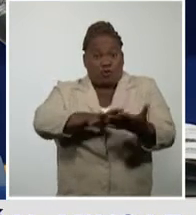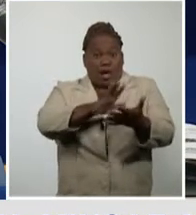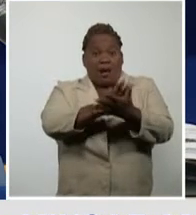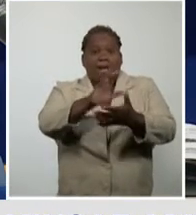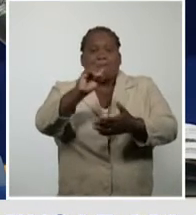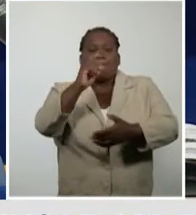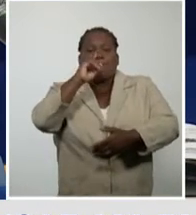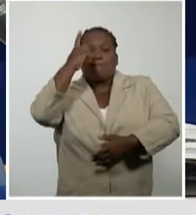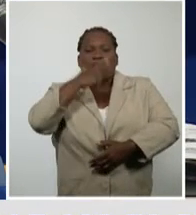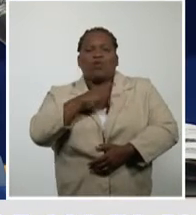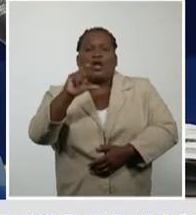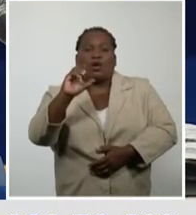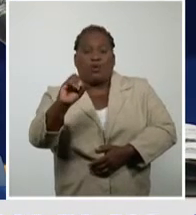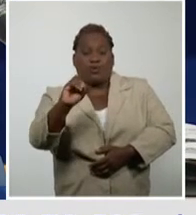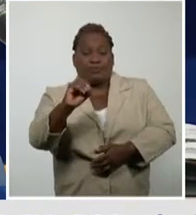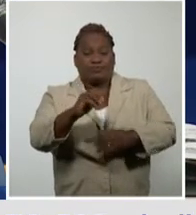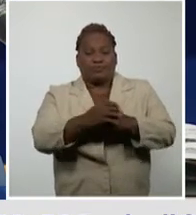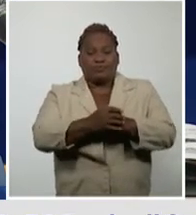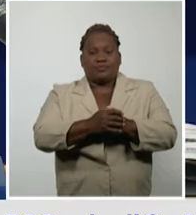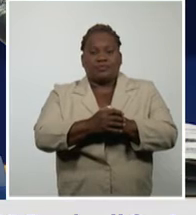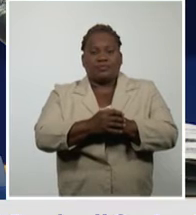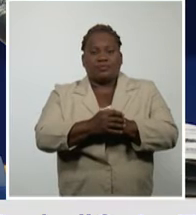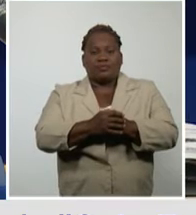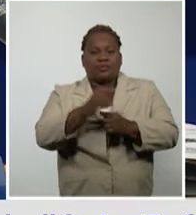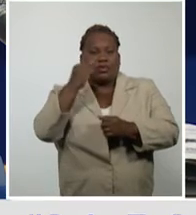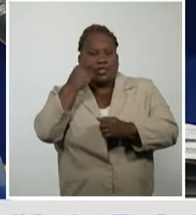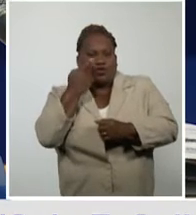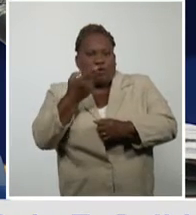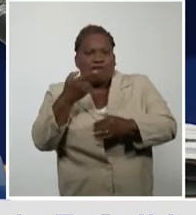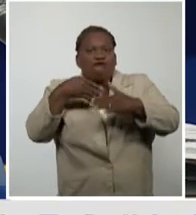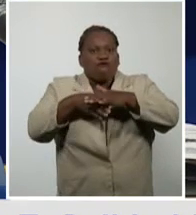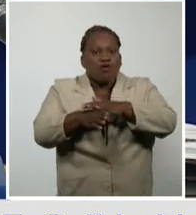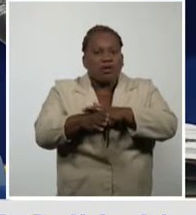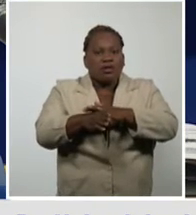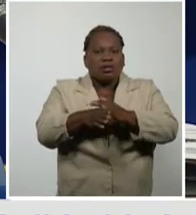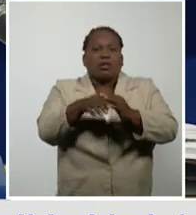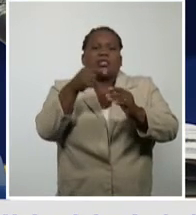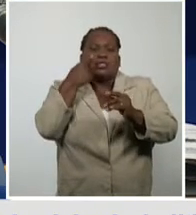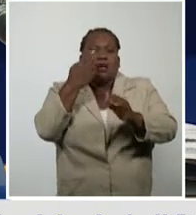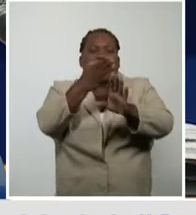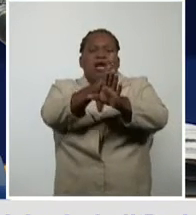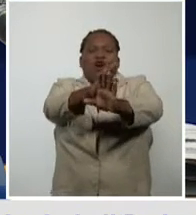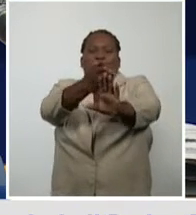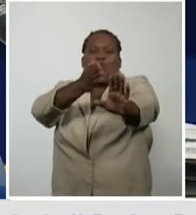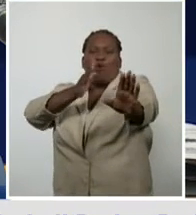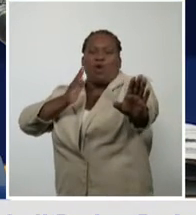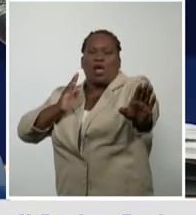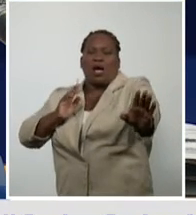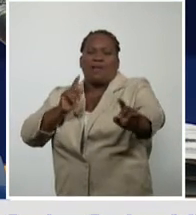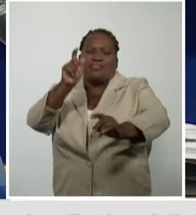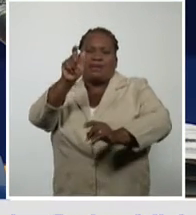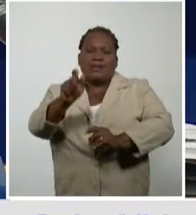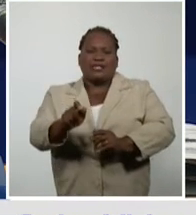vi, que fue de pasada, donde las aglomeraciones de personas pues